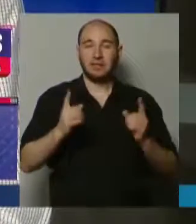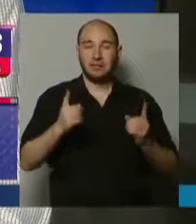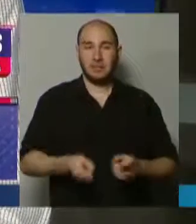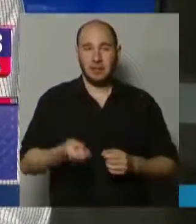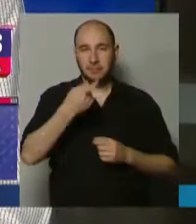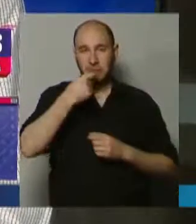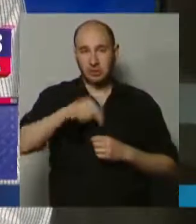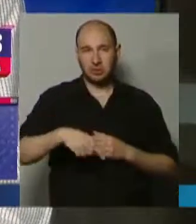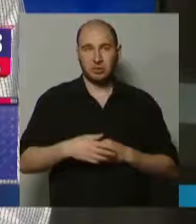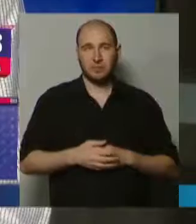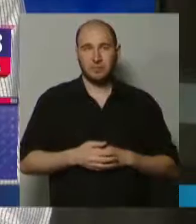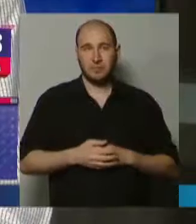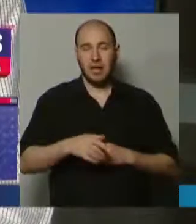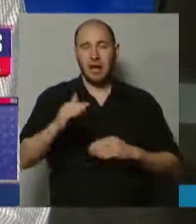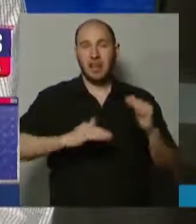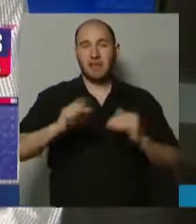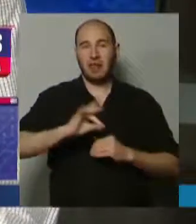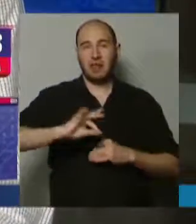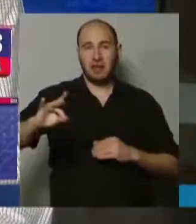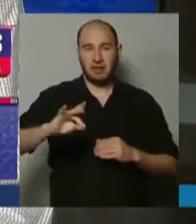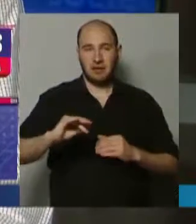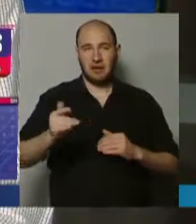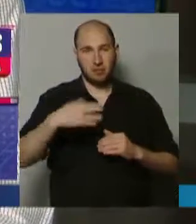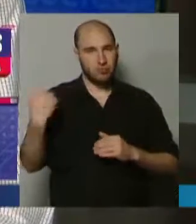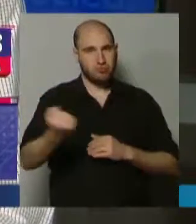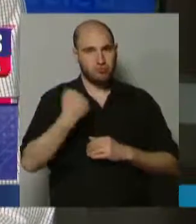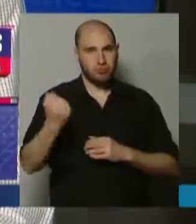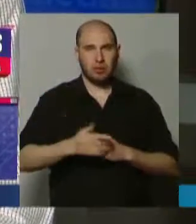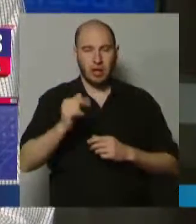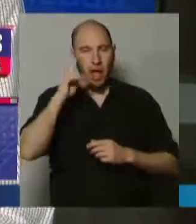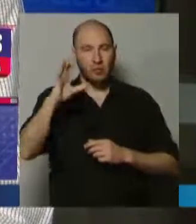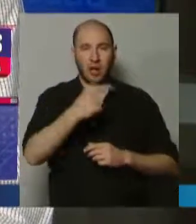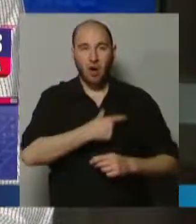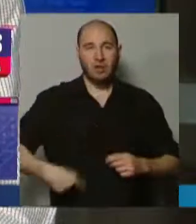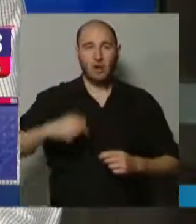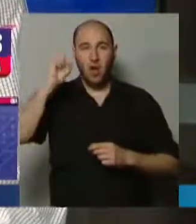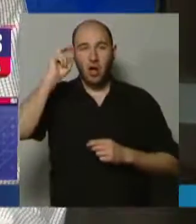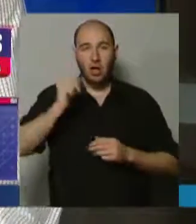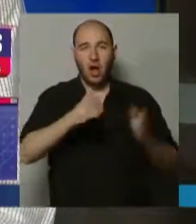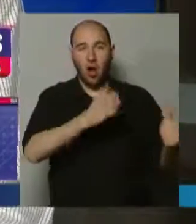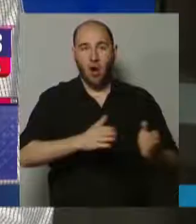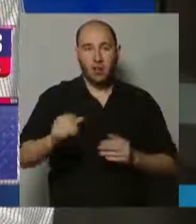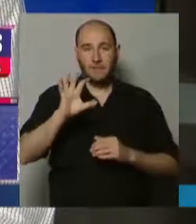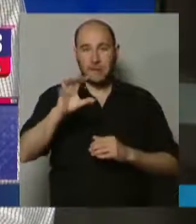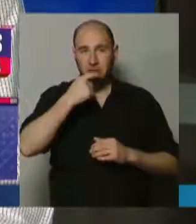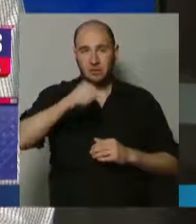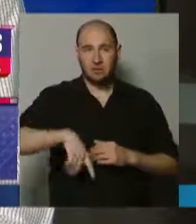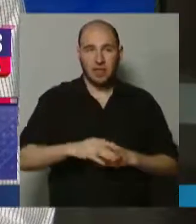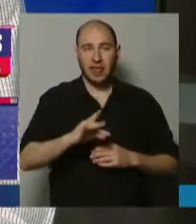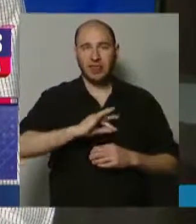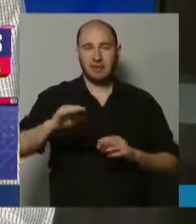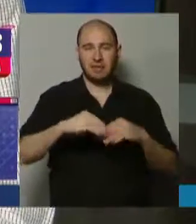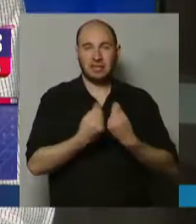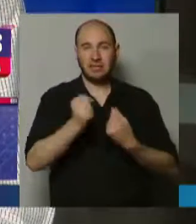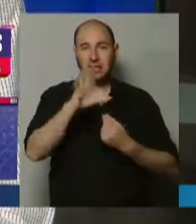lado, Mendoza tiene un nivel de endeudamiento relativamente importante. Hay que recordar que el gobierno de Cornejo, para ordenar la provincia, se endeudó en